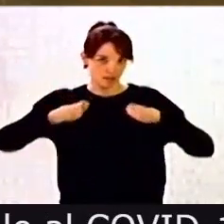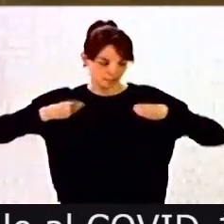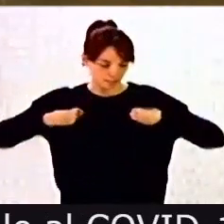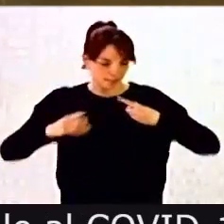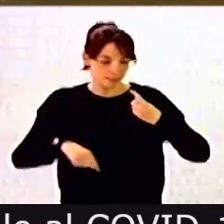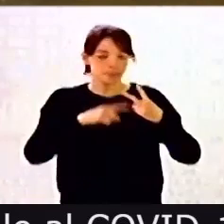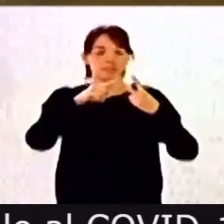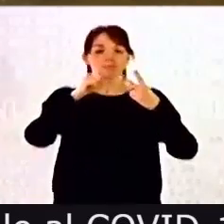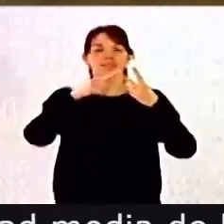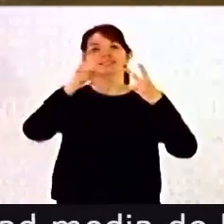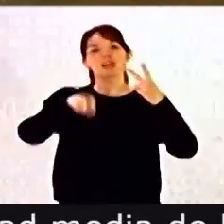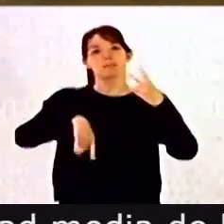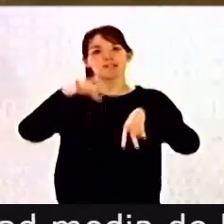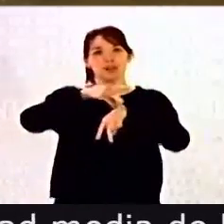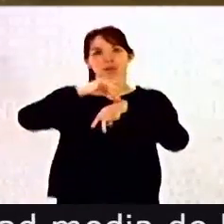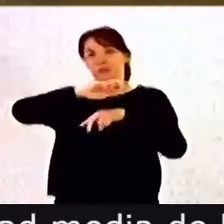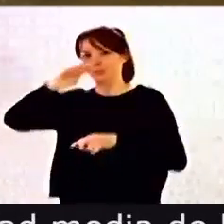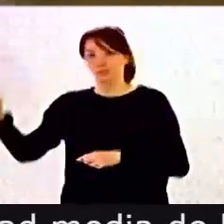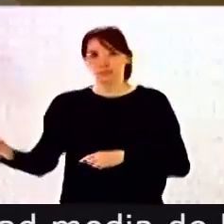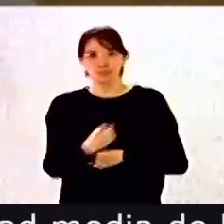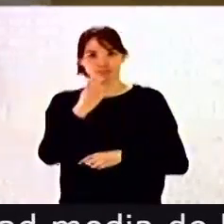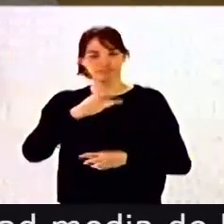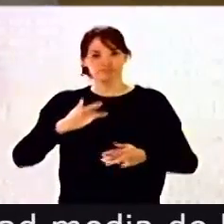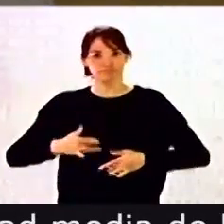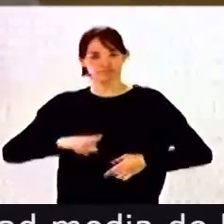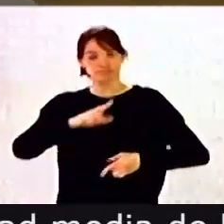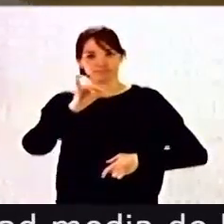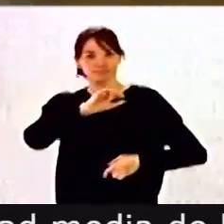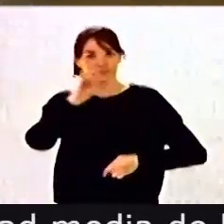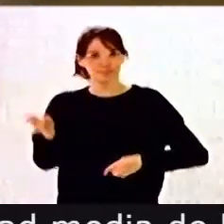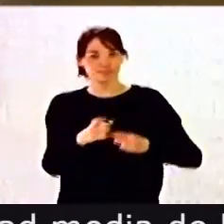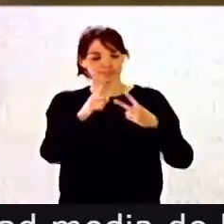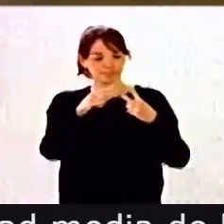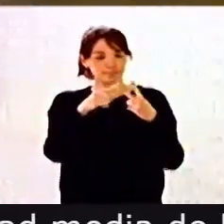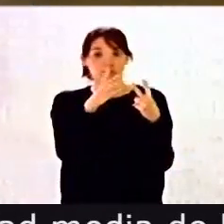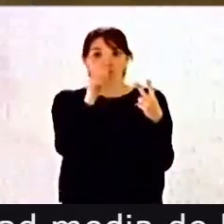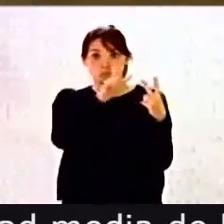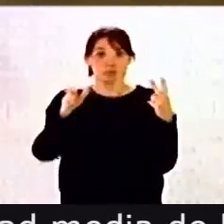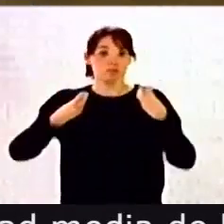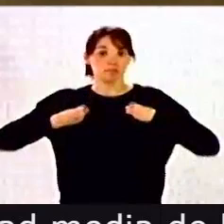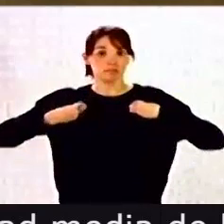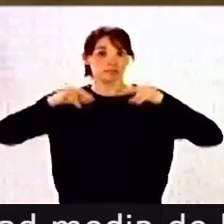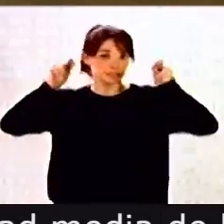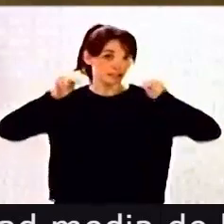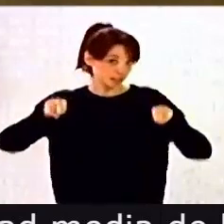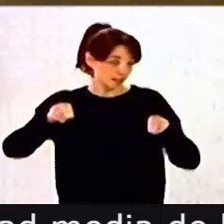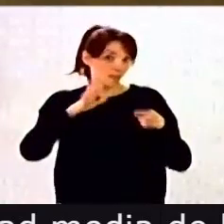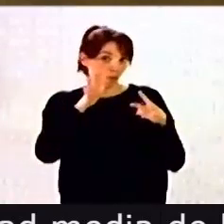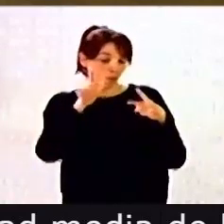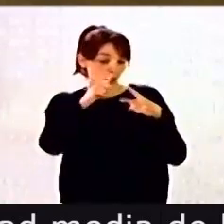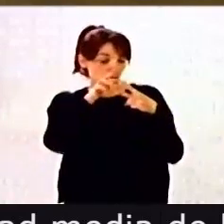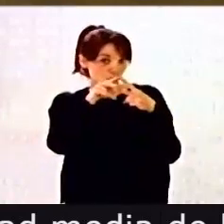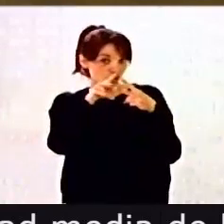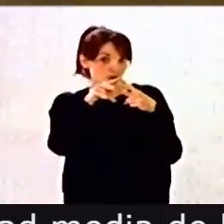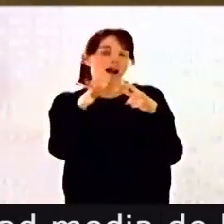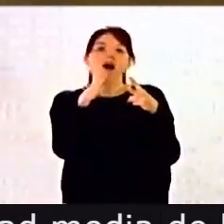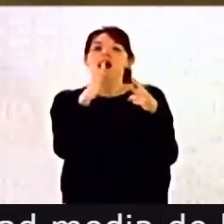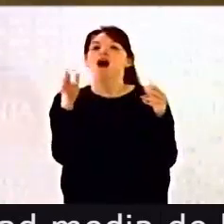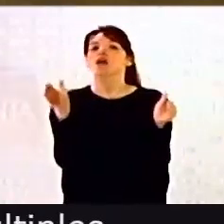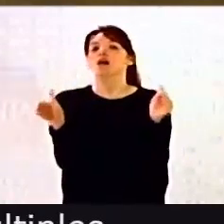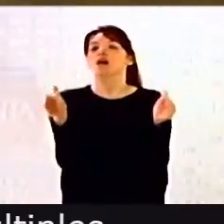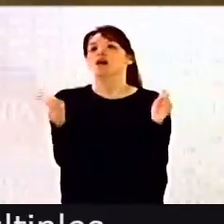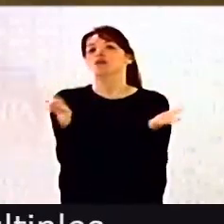debido a la pluripatología, a las múltiples enfermedades que tienen las personas que están en nuestras residencias. En este periodo